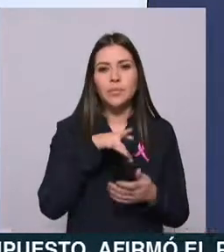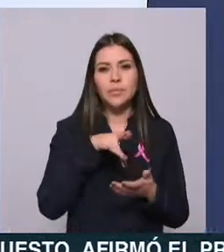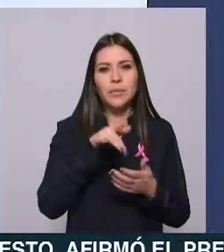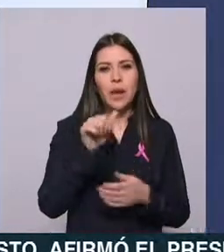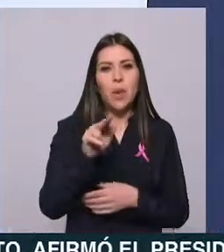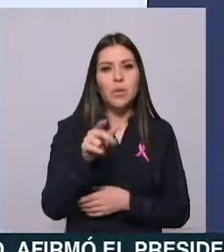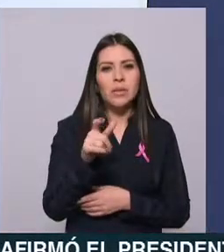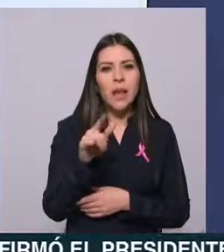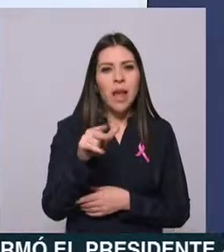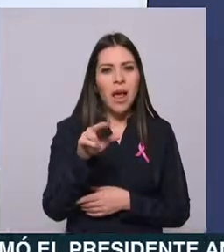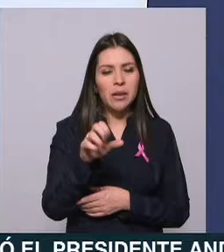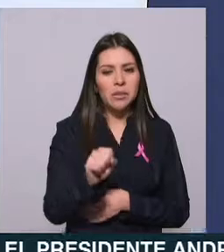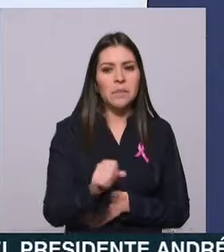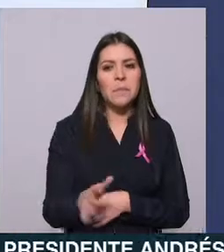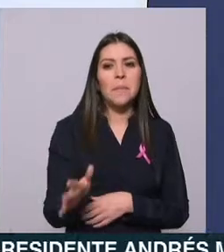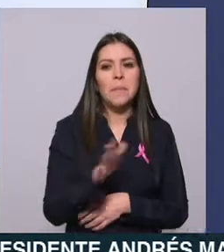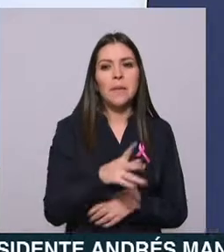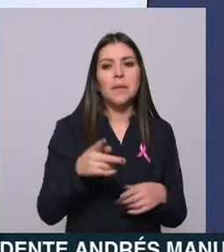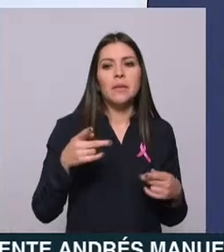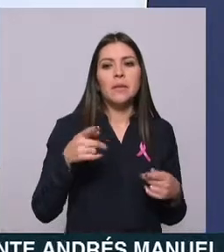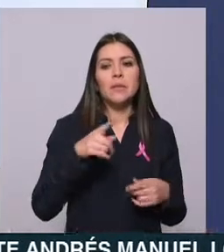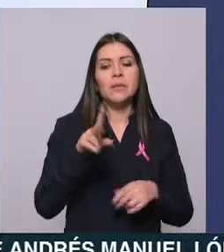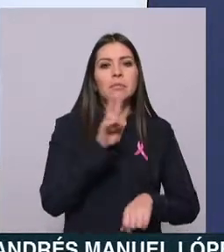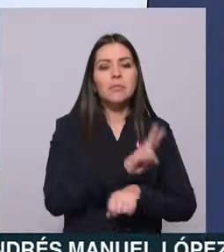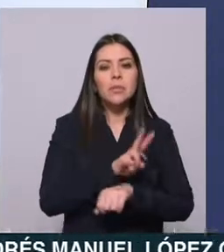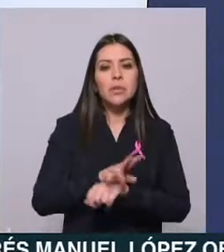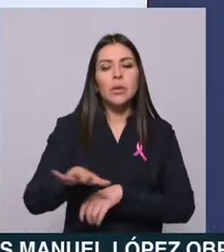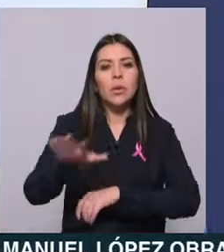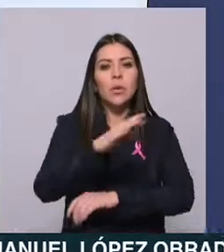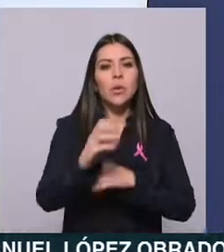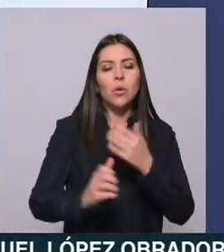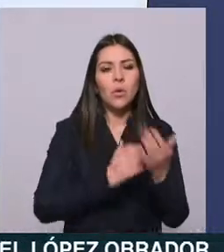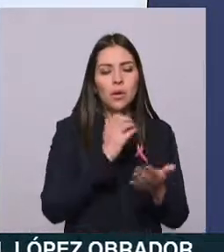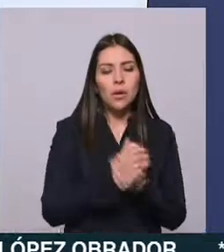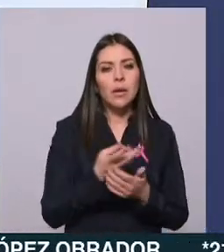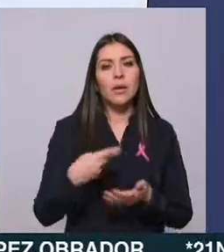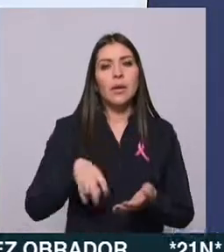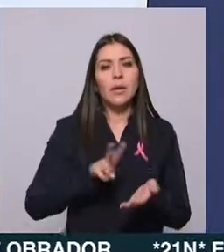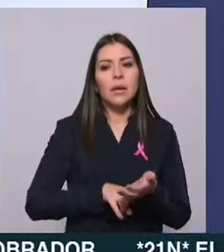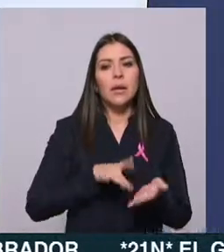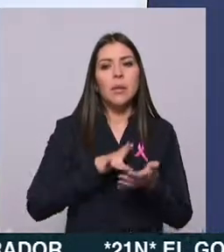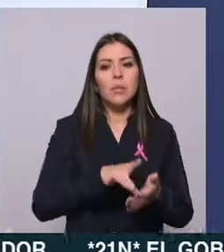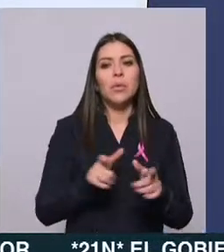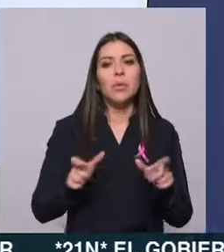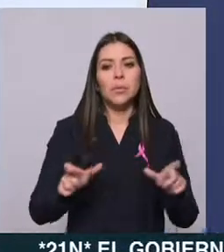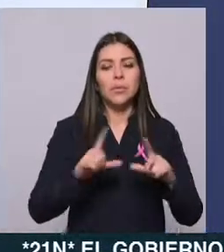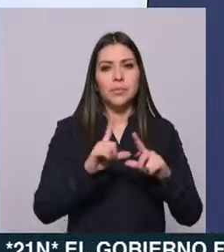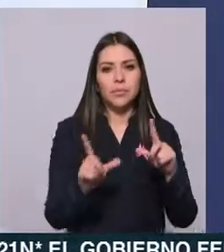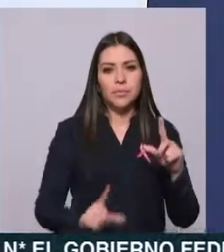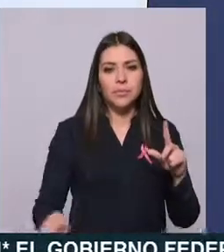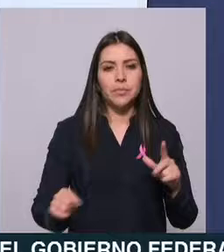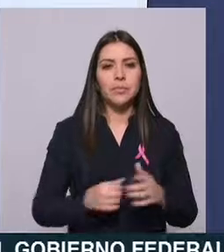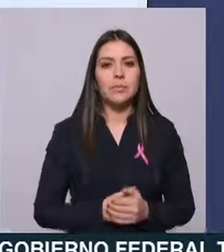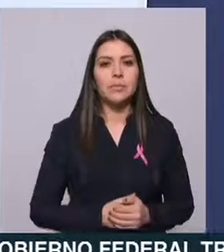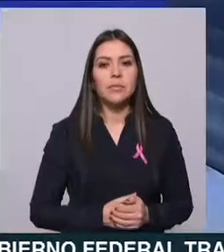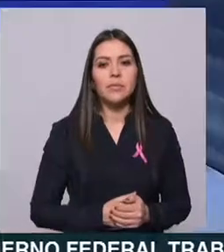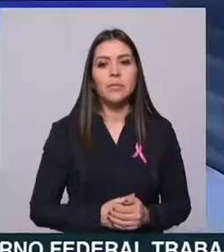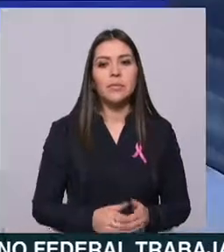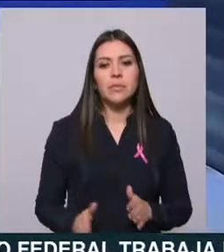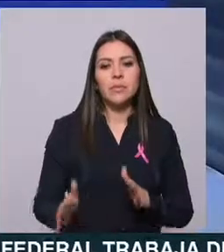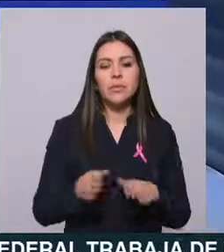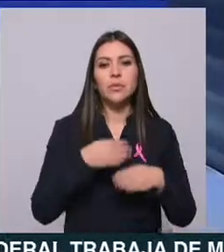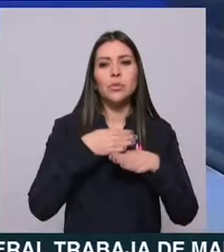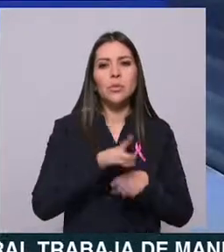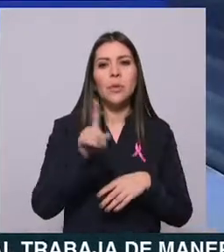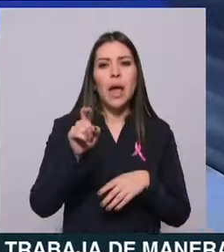que están en las colonias, y también tenemos el apoyo de la Guardia Nacional. Y en materia de agua, que es otra de las demandas que escuchábamos a